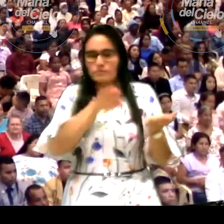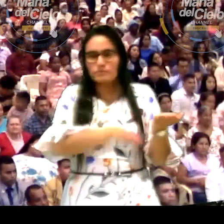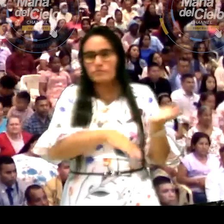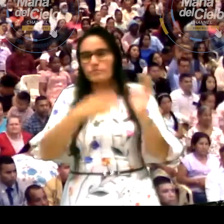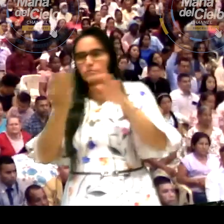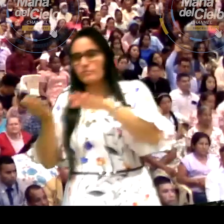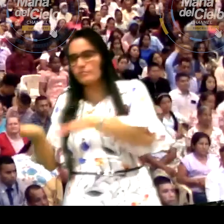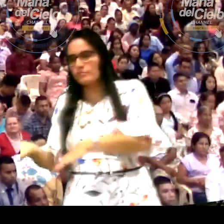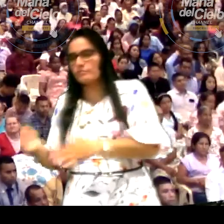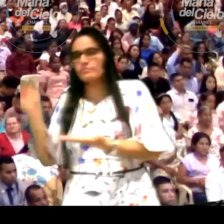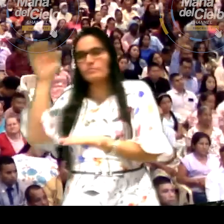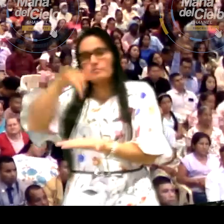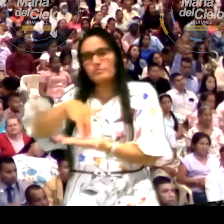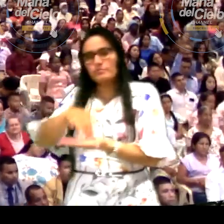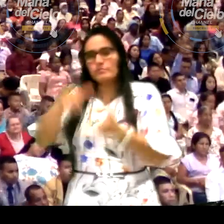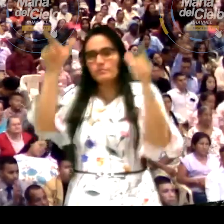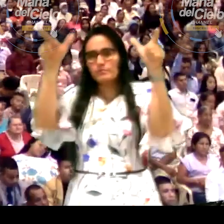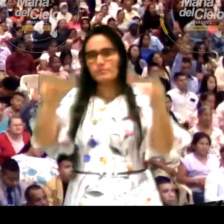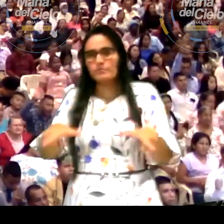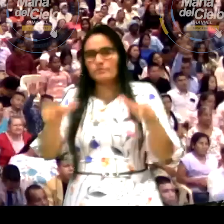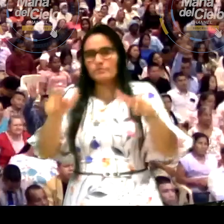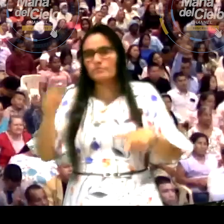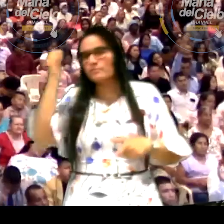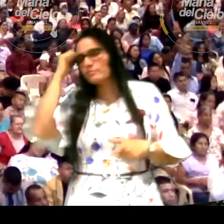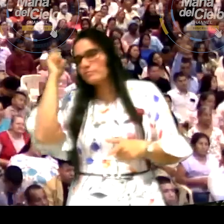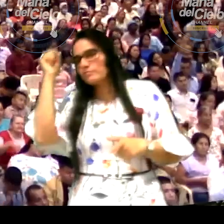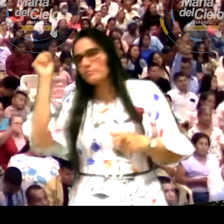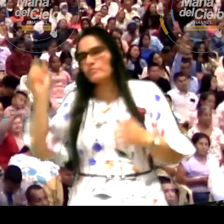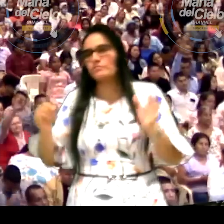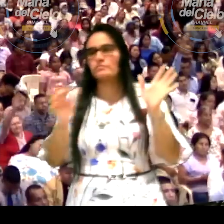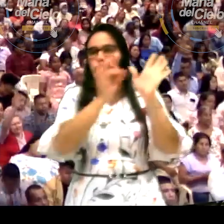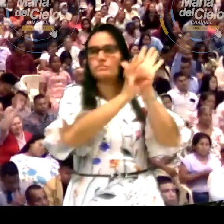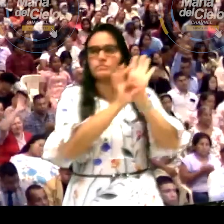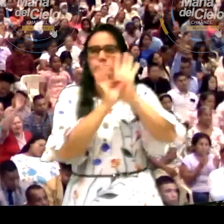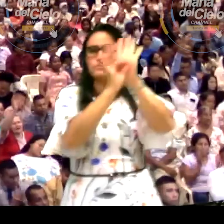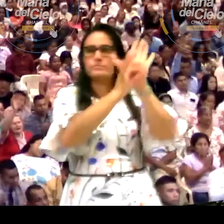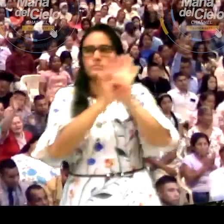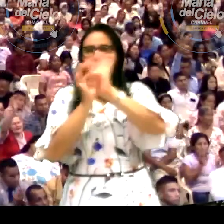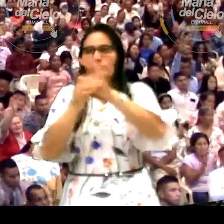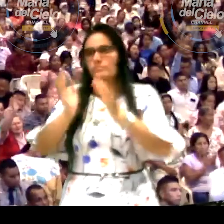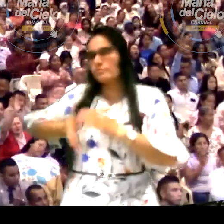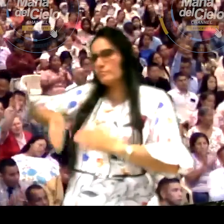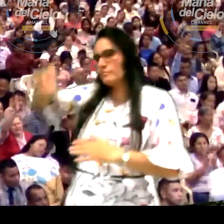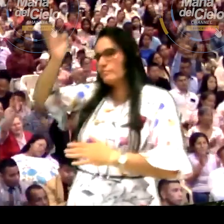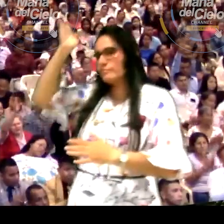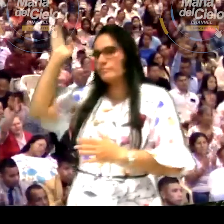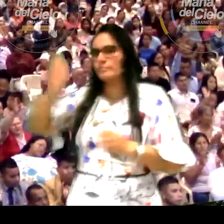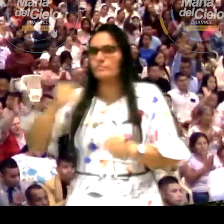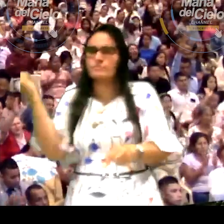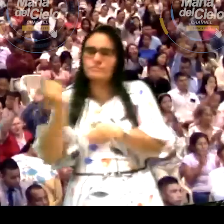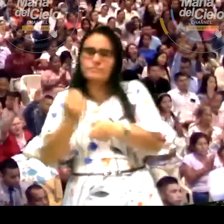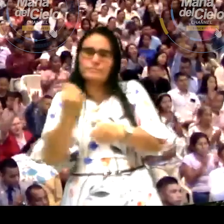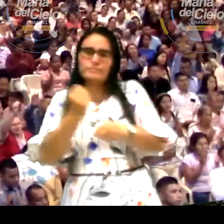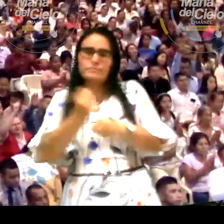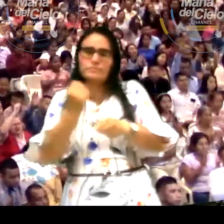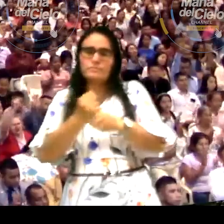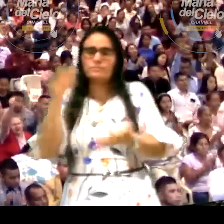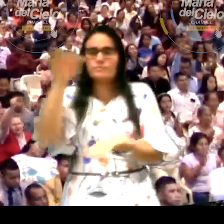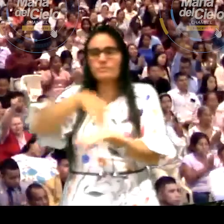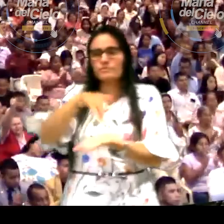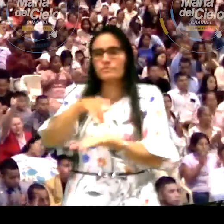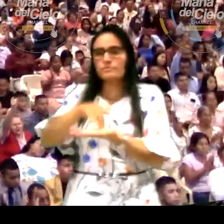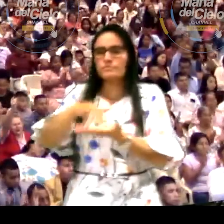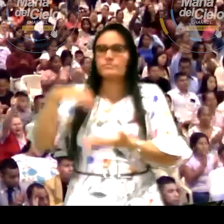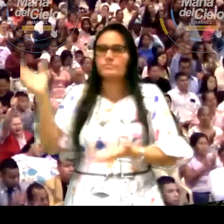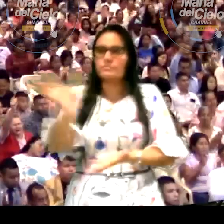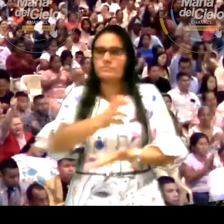hay gente que sabe, que puede testificar que el Señor lo ha hecho y lo seguirá haciendo todavía,